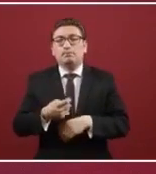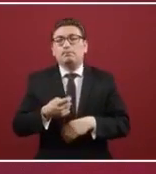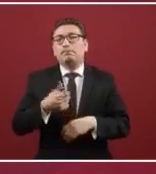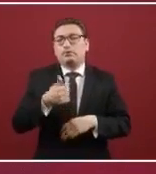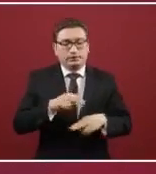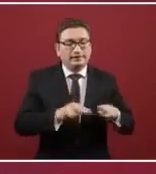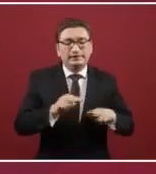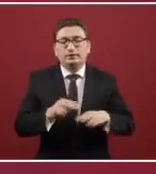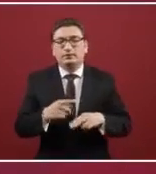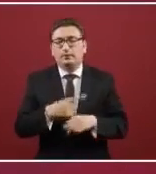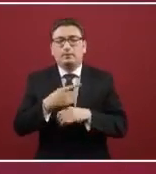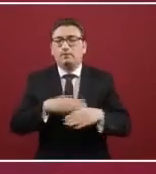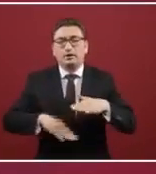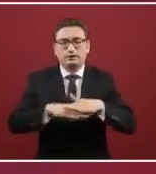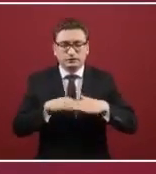ahí